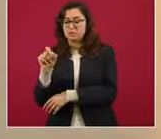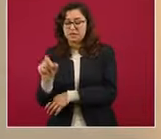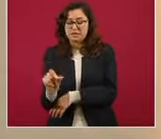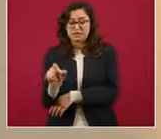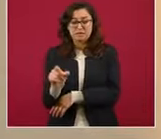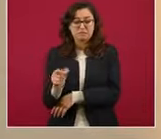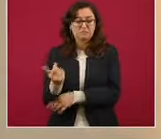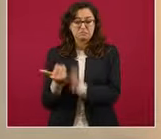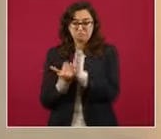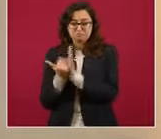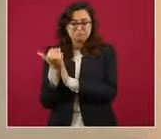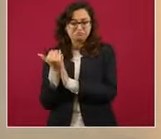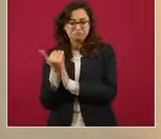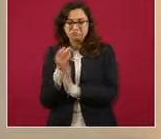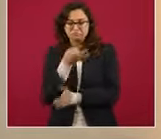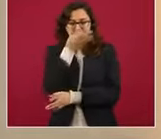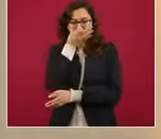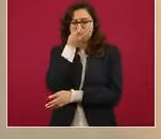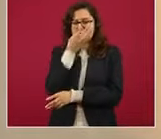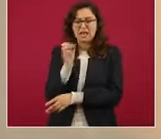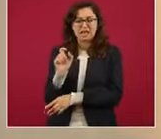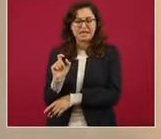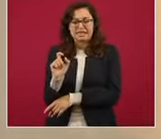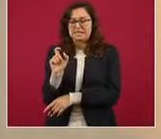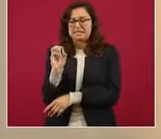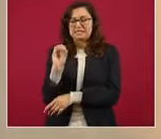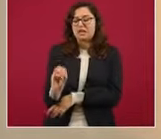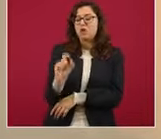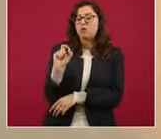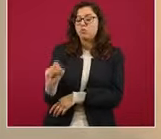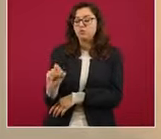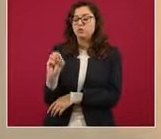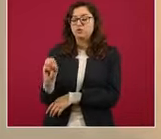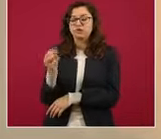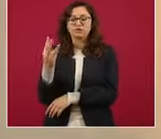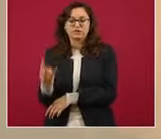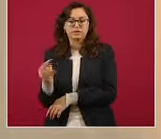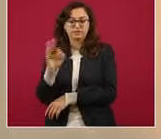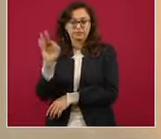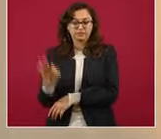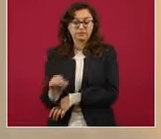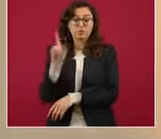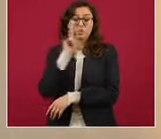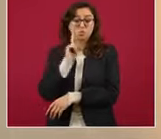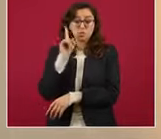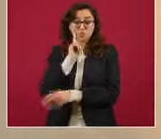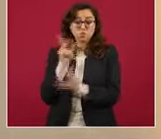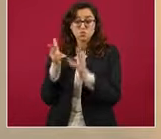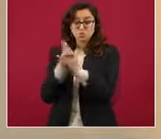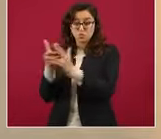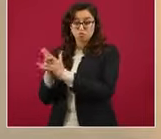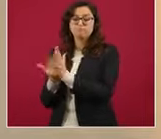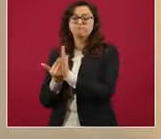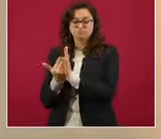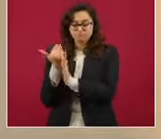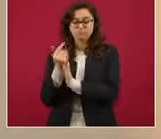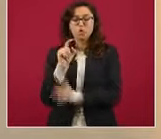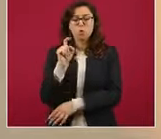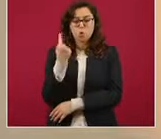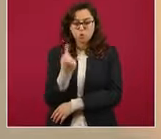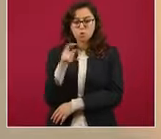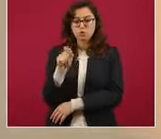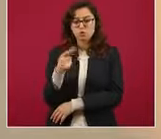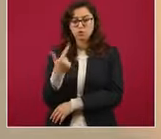aumento porcentual en el tema de homicidio doloso. Feminicidio hay un incremento de